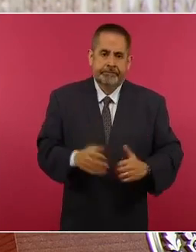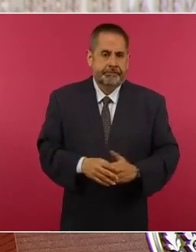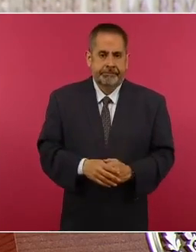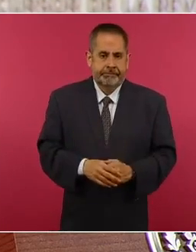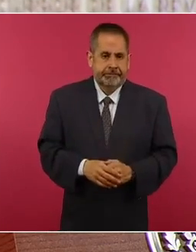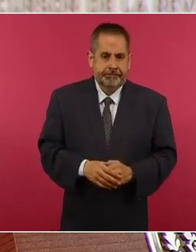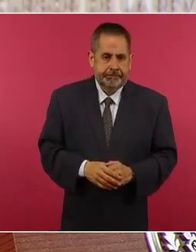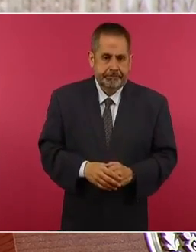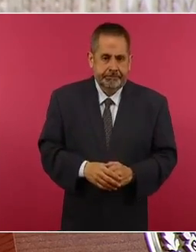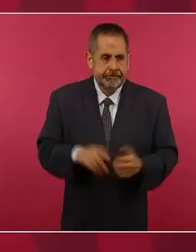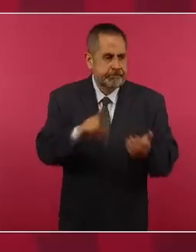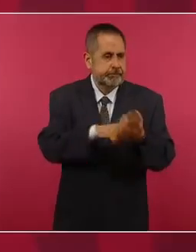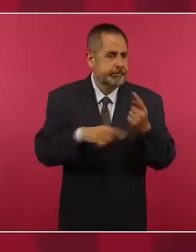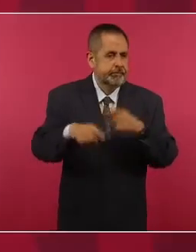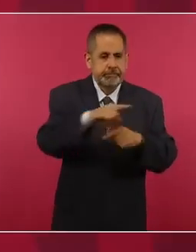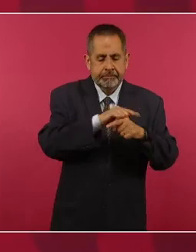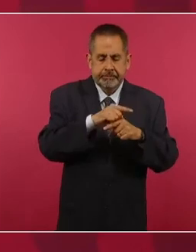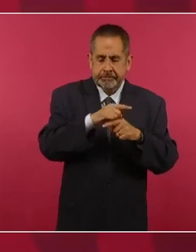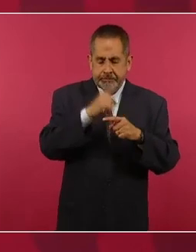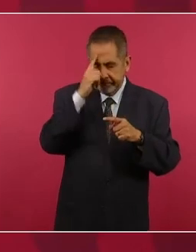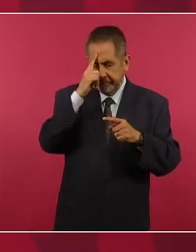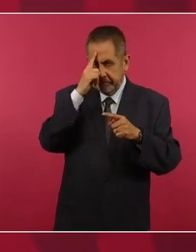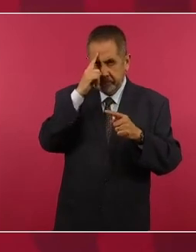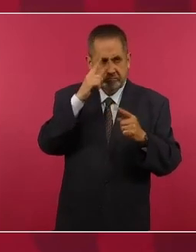Y además se marearon con el poder,